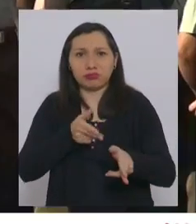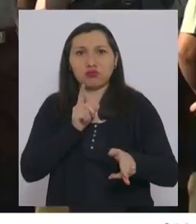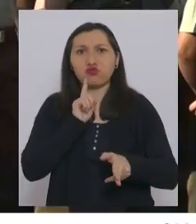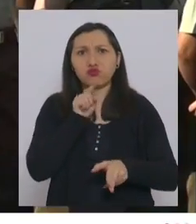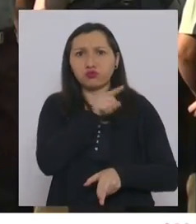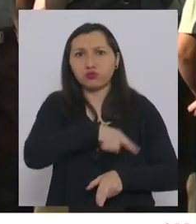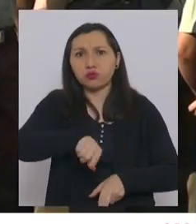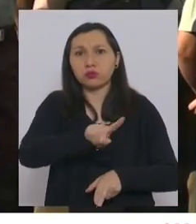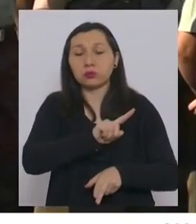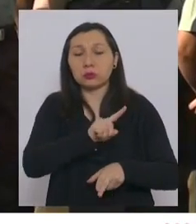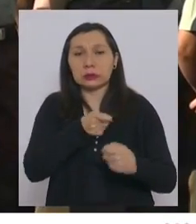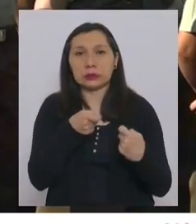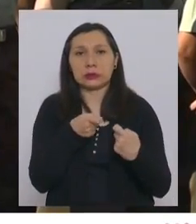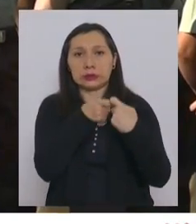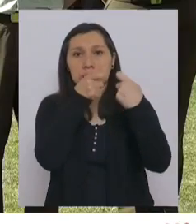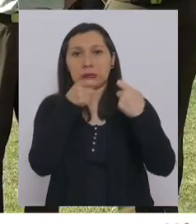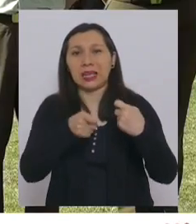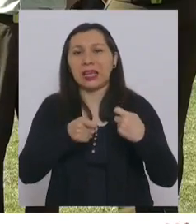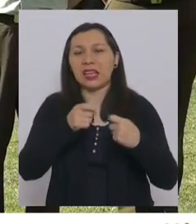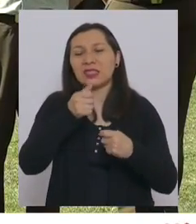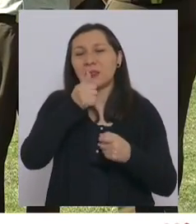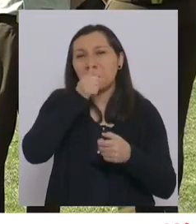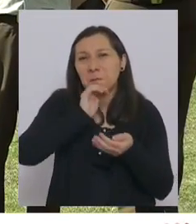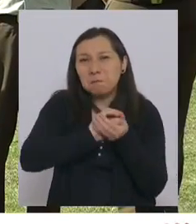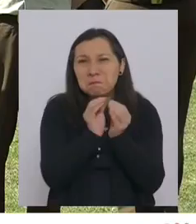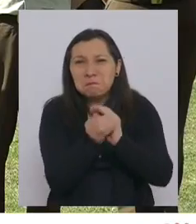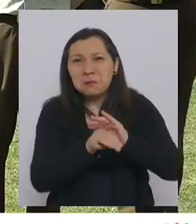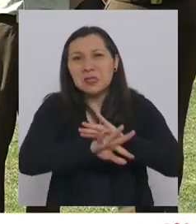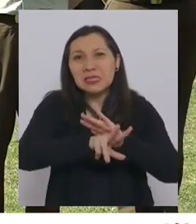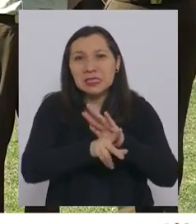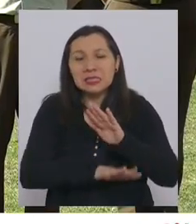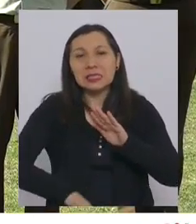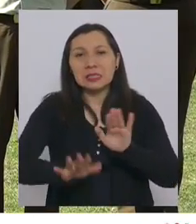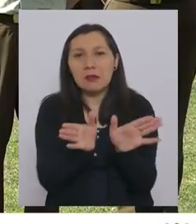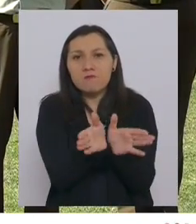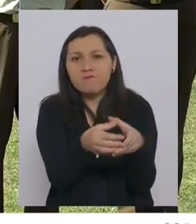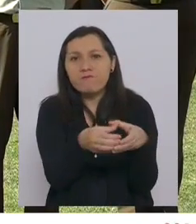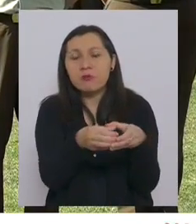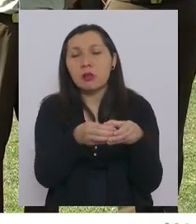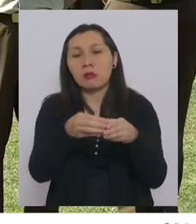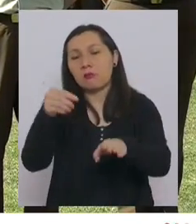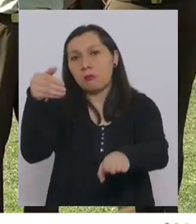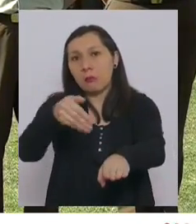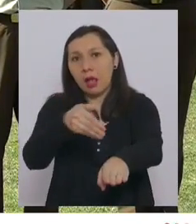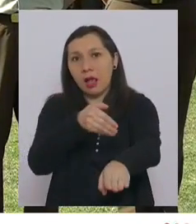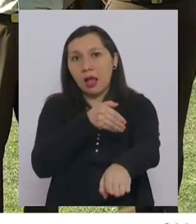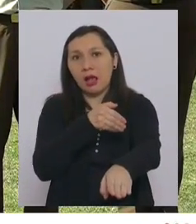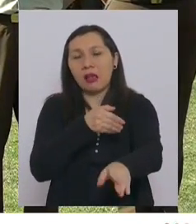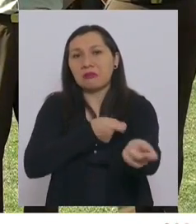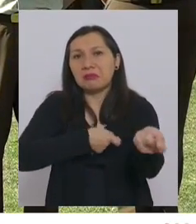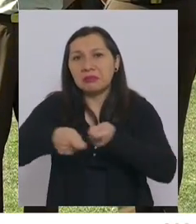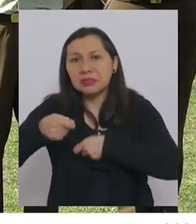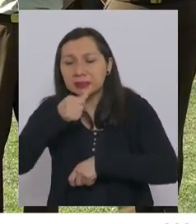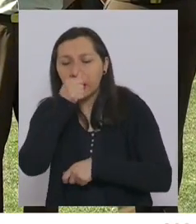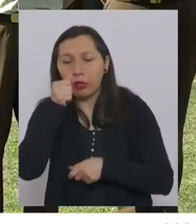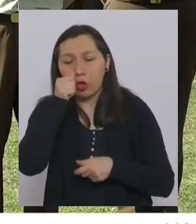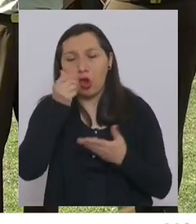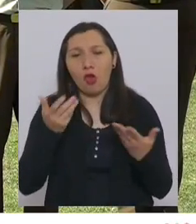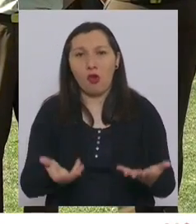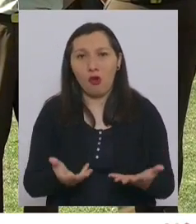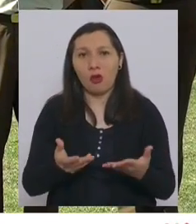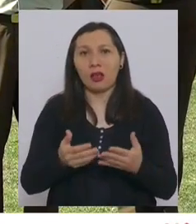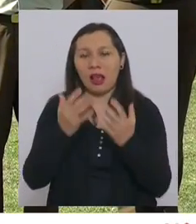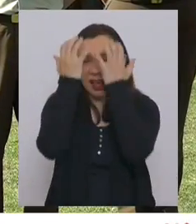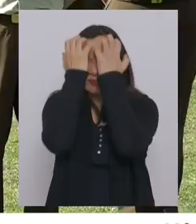guerra. Y ese es el crimen organizado que se ha desplegado a través del narcotráfico, a través